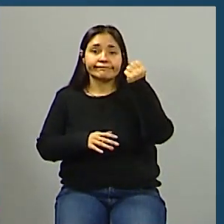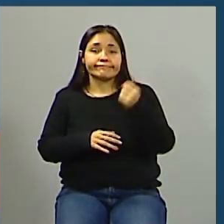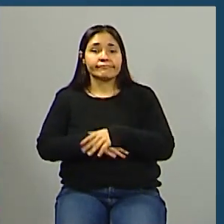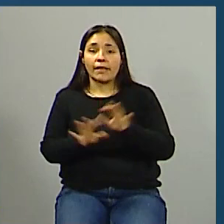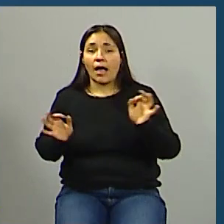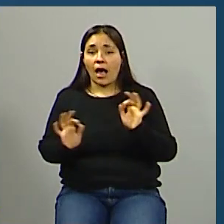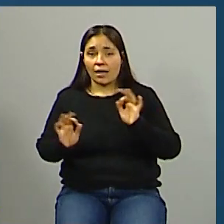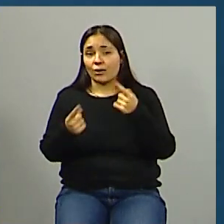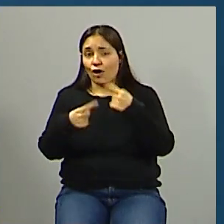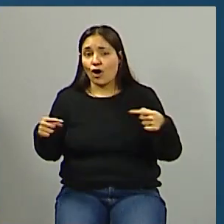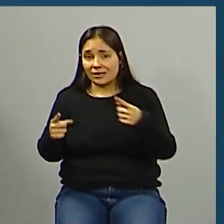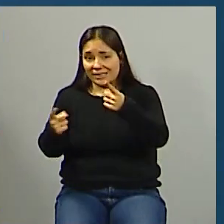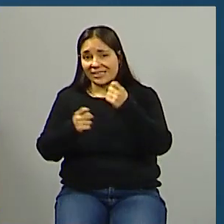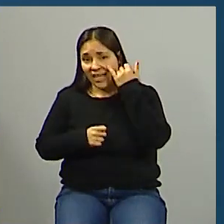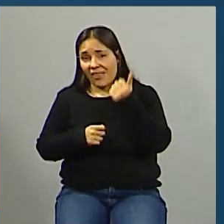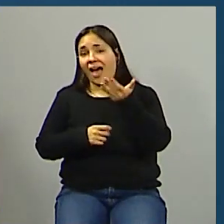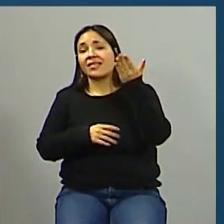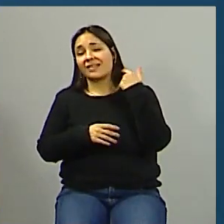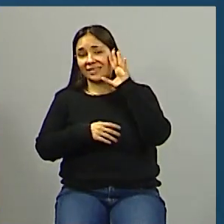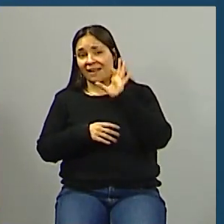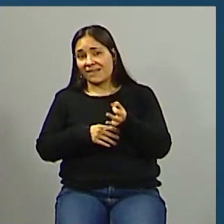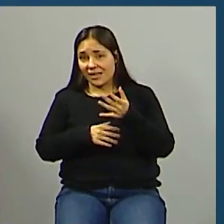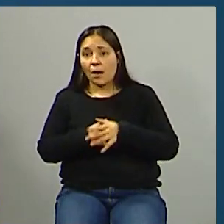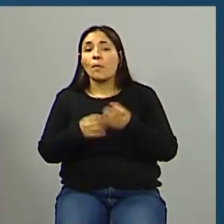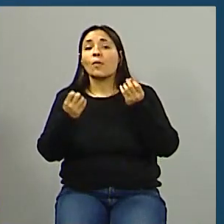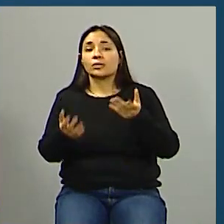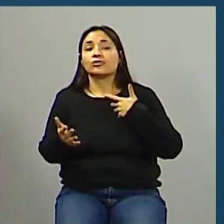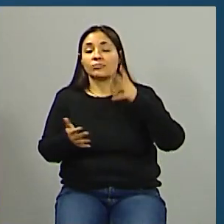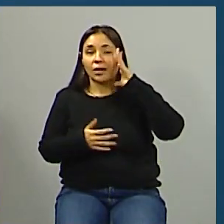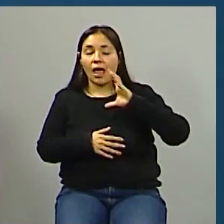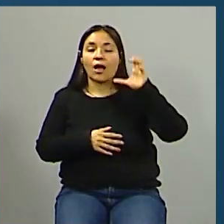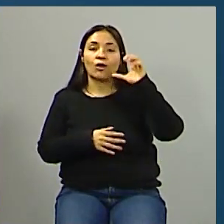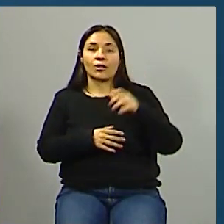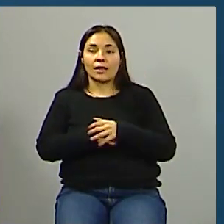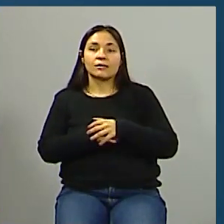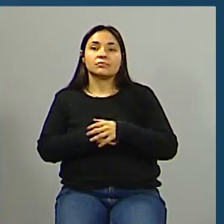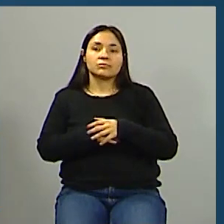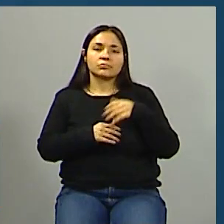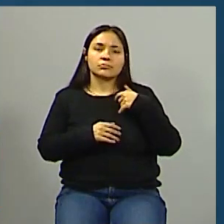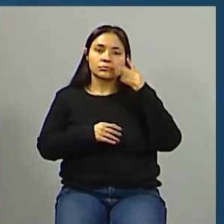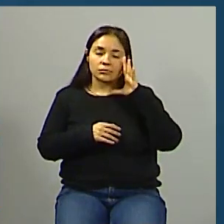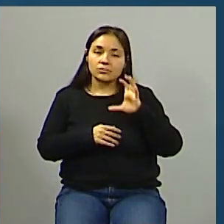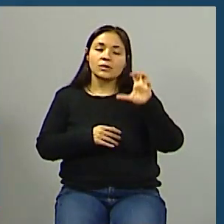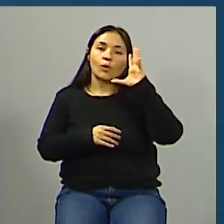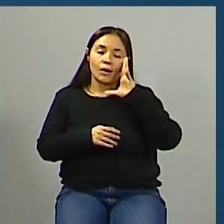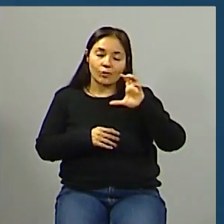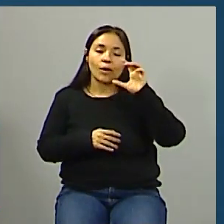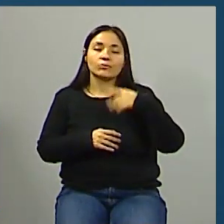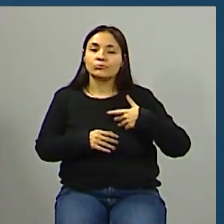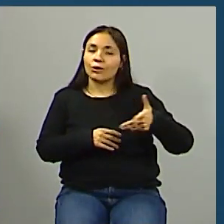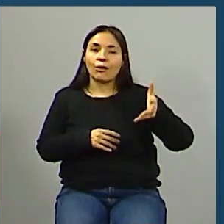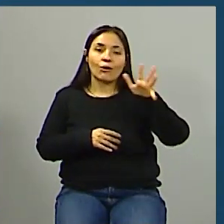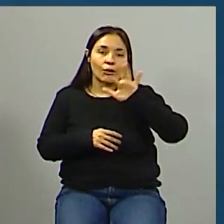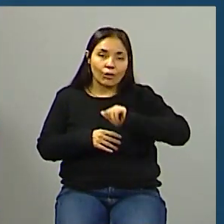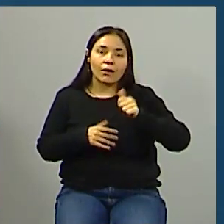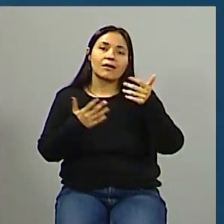necesitaba. Sin duda. Por eso uno compartir a veces estos archivos que uno tiene, que yo reviso de vez en cuando y cada día más seguido, para decir,